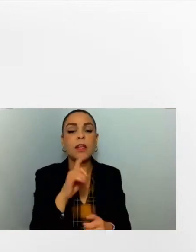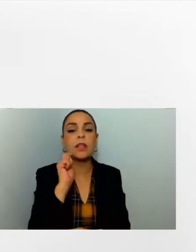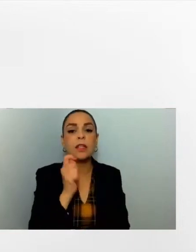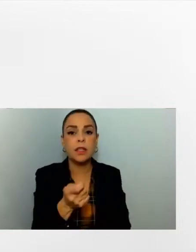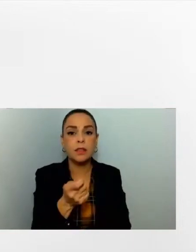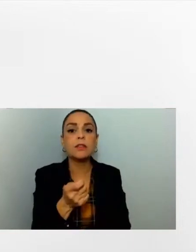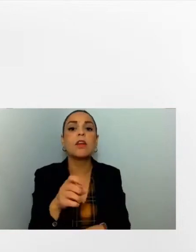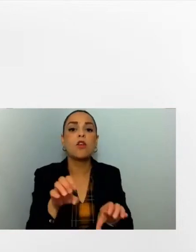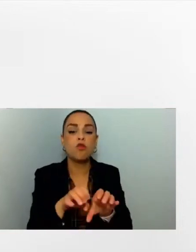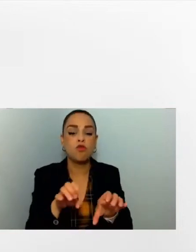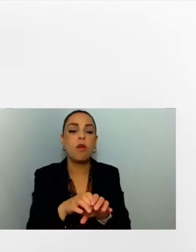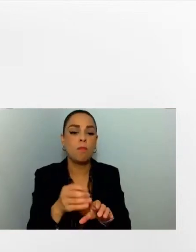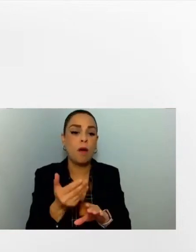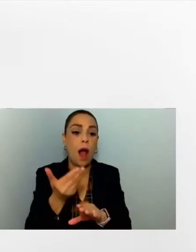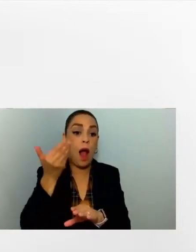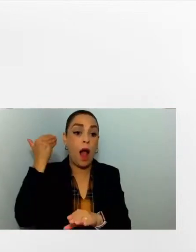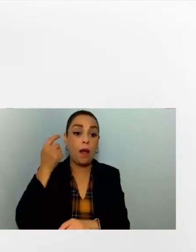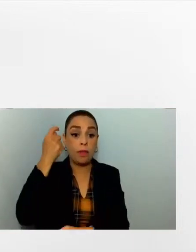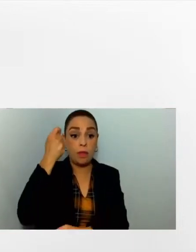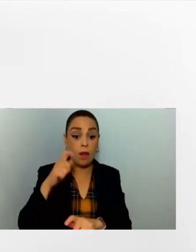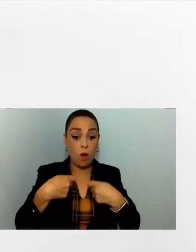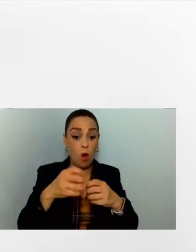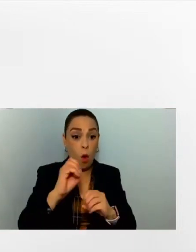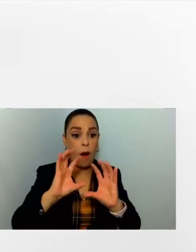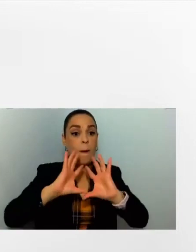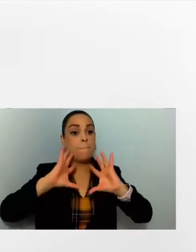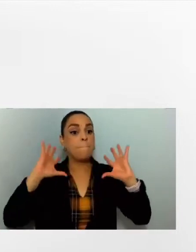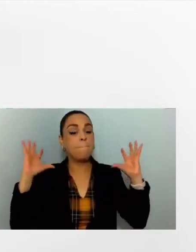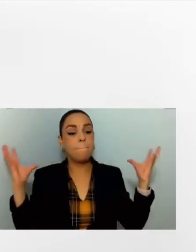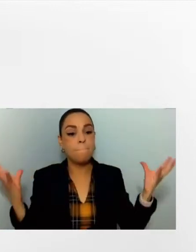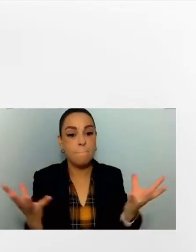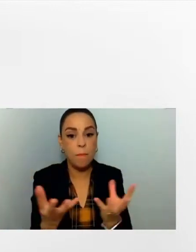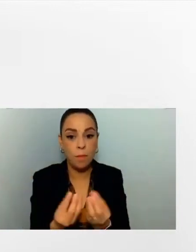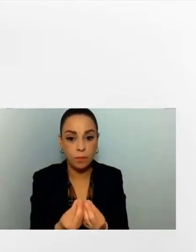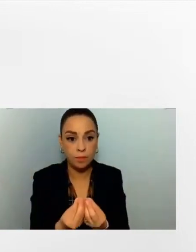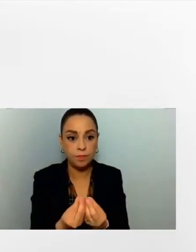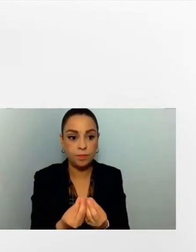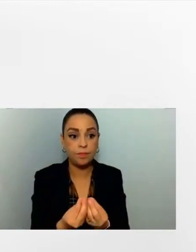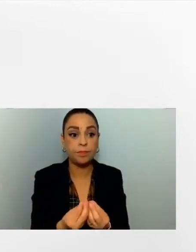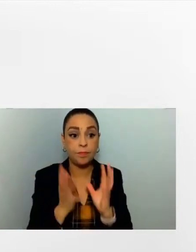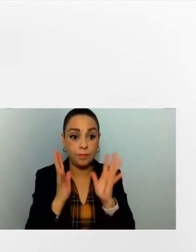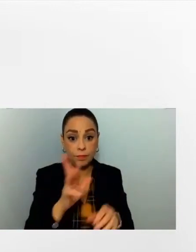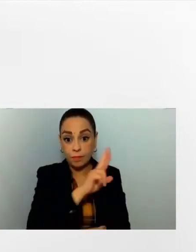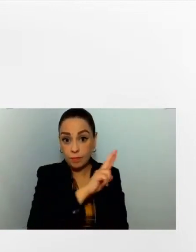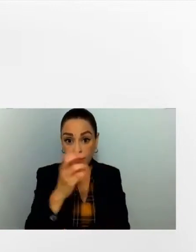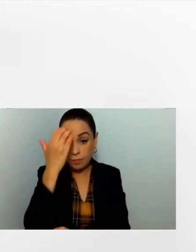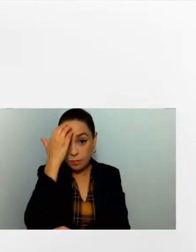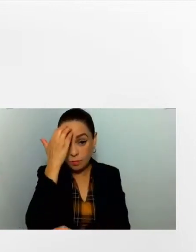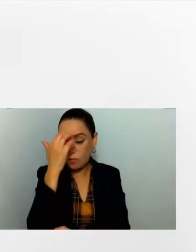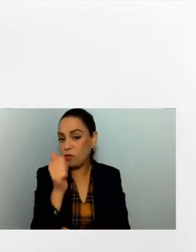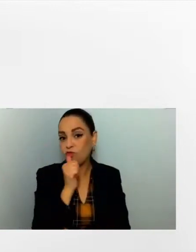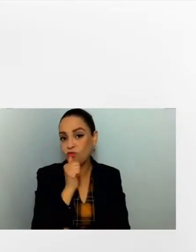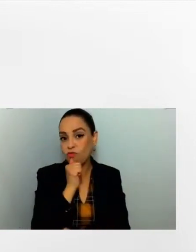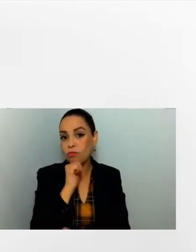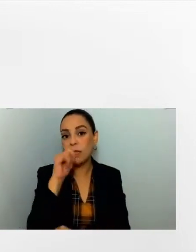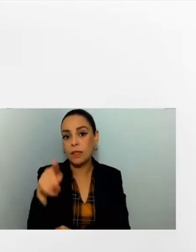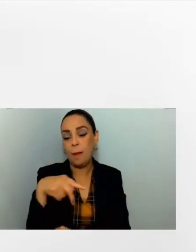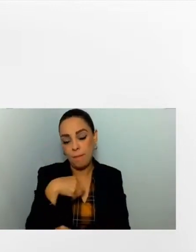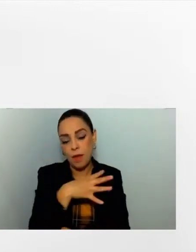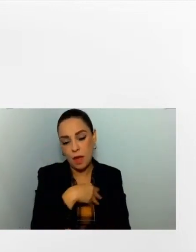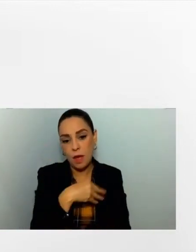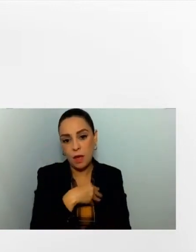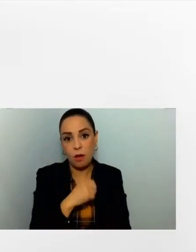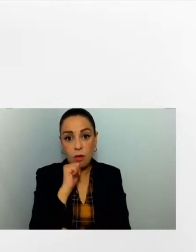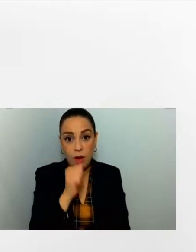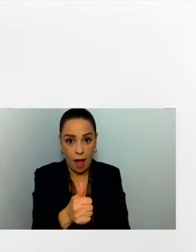los alimentos en los casos en los que no se ha reconocido la paternidad. Bueno, incluso una persona en específico